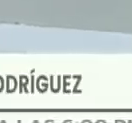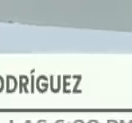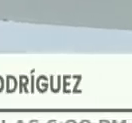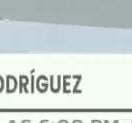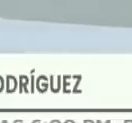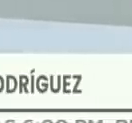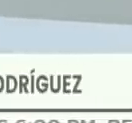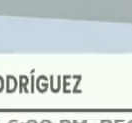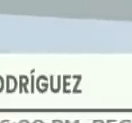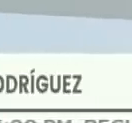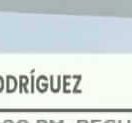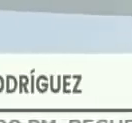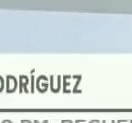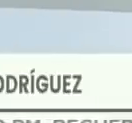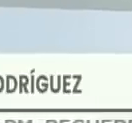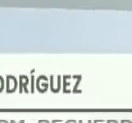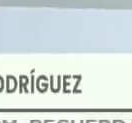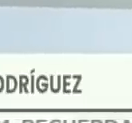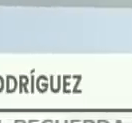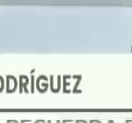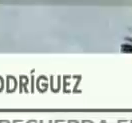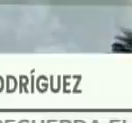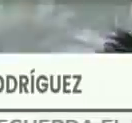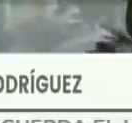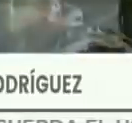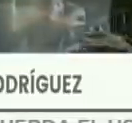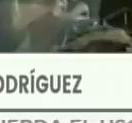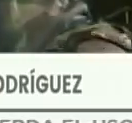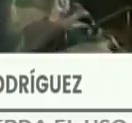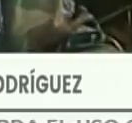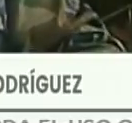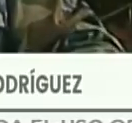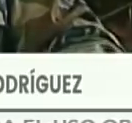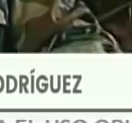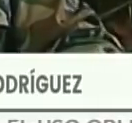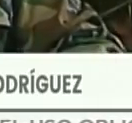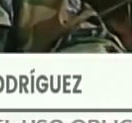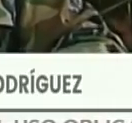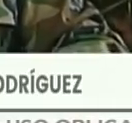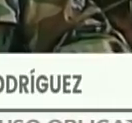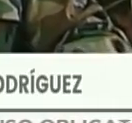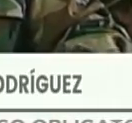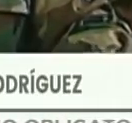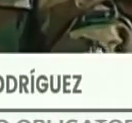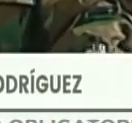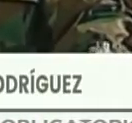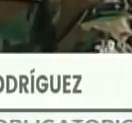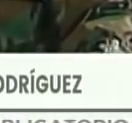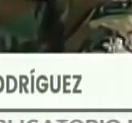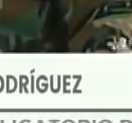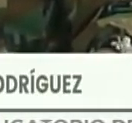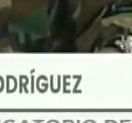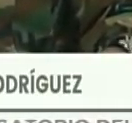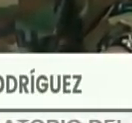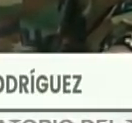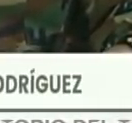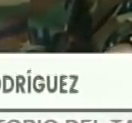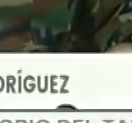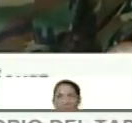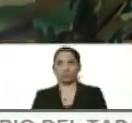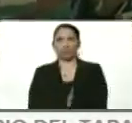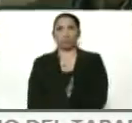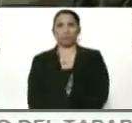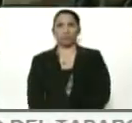para hacer uso de la palabra. Queremos informar que en las últimas 24 horas se